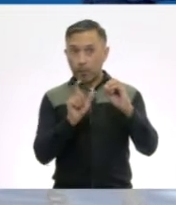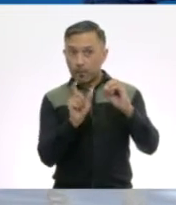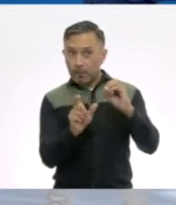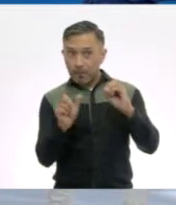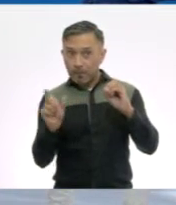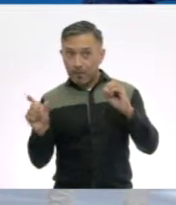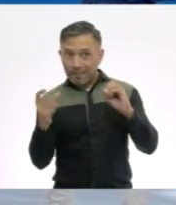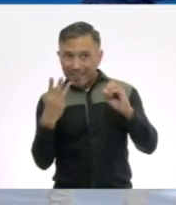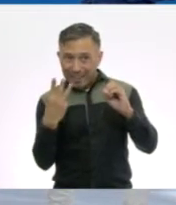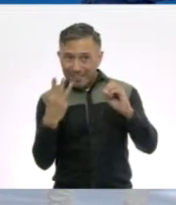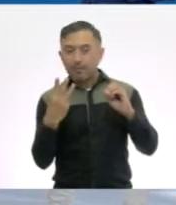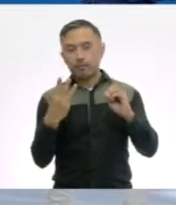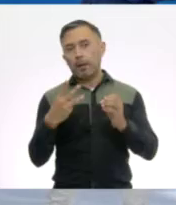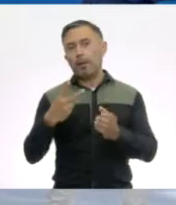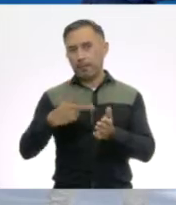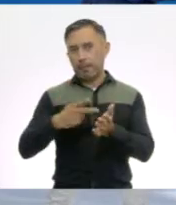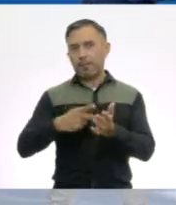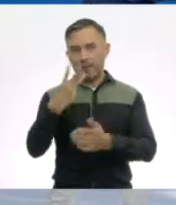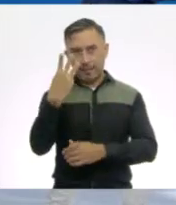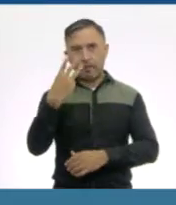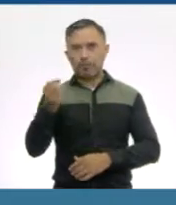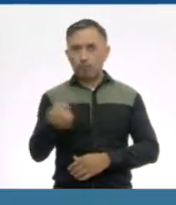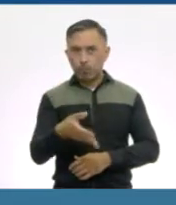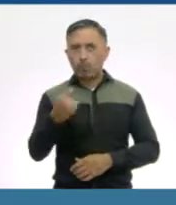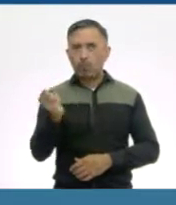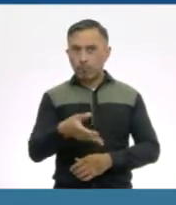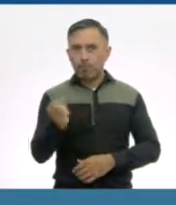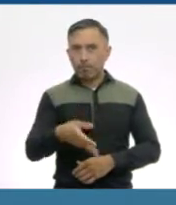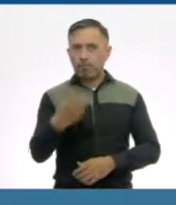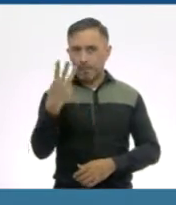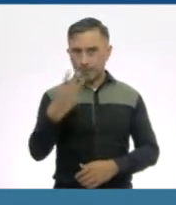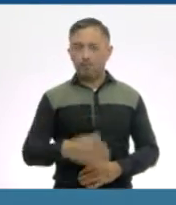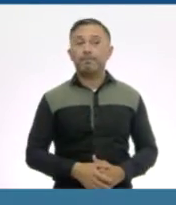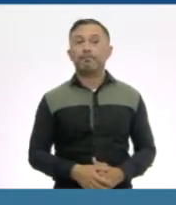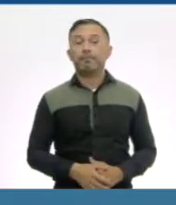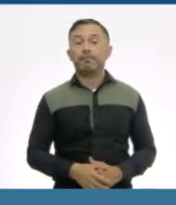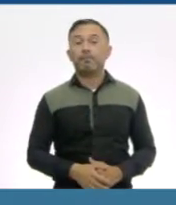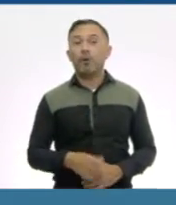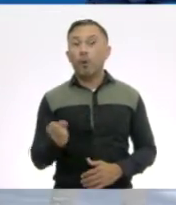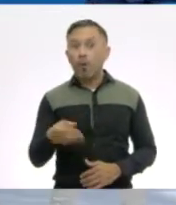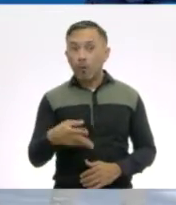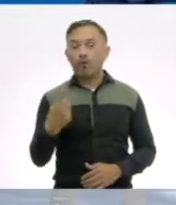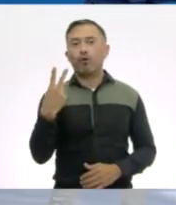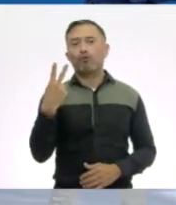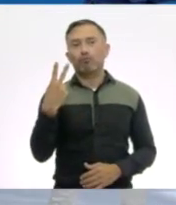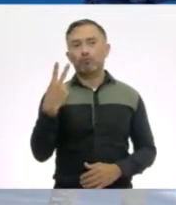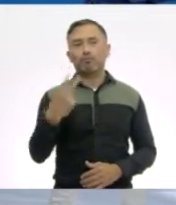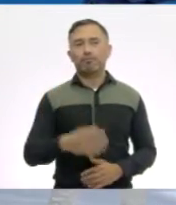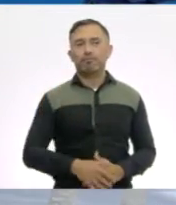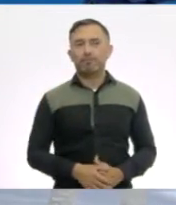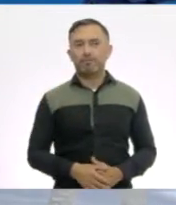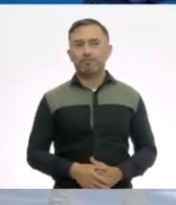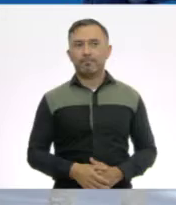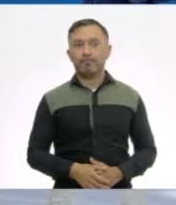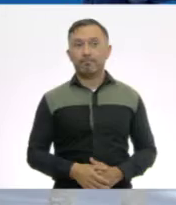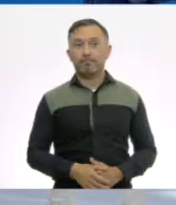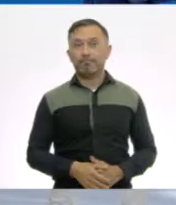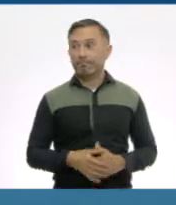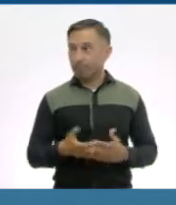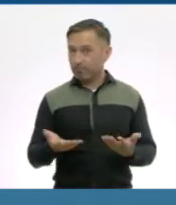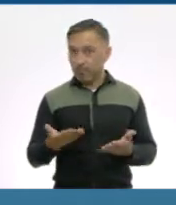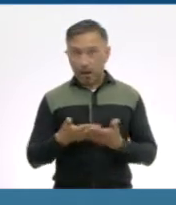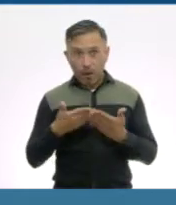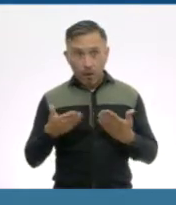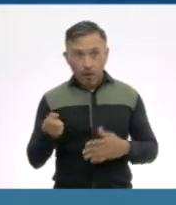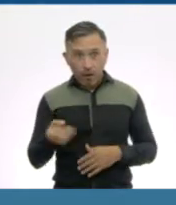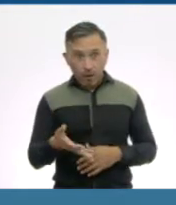dado. Uy. 2. 2. Se salvó de caer. Sí. Ahora.